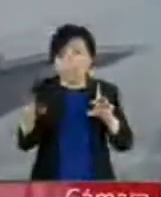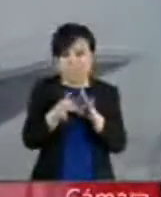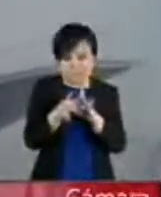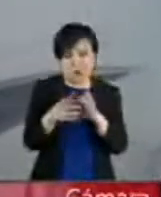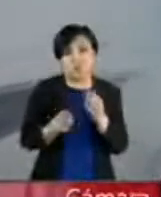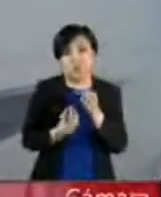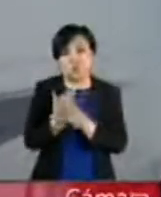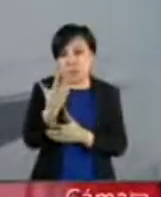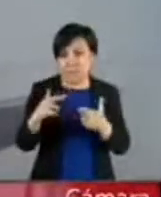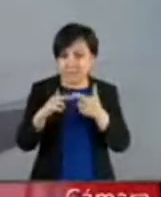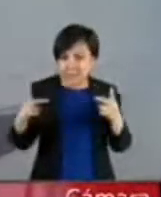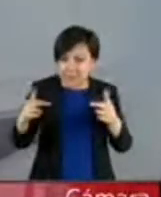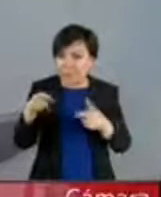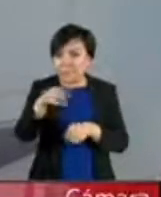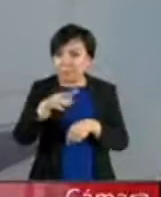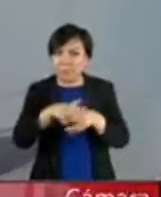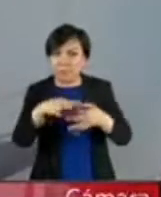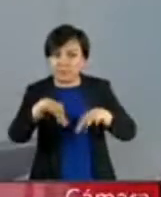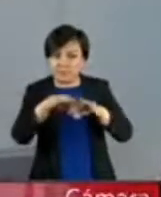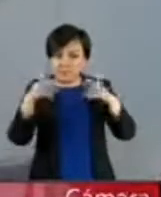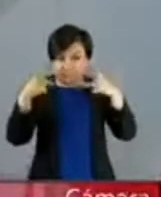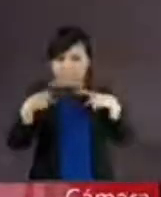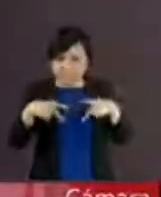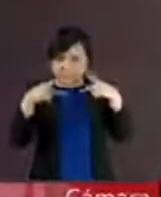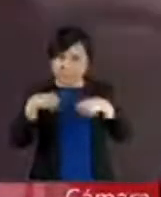respaldada con una nueva cultura de atención al público